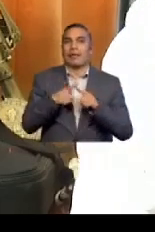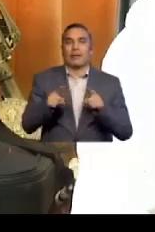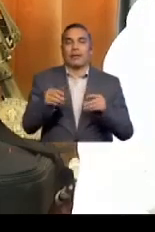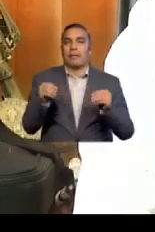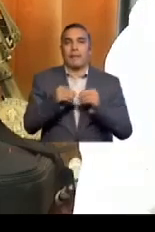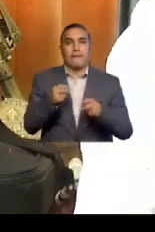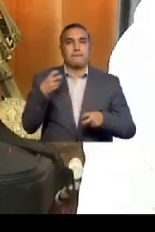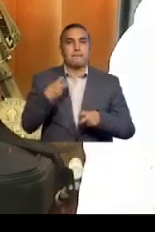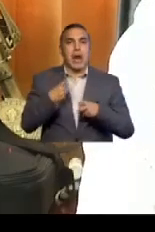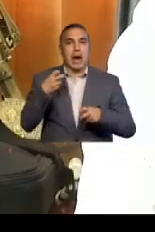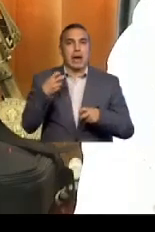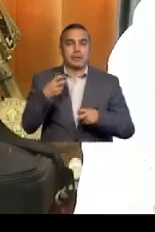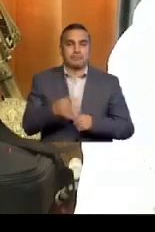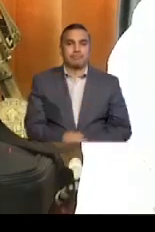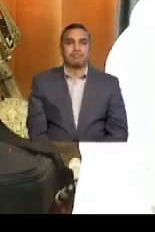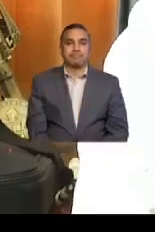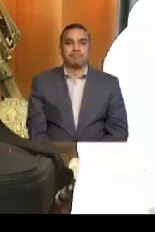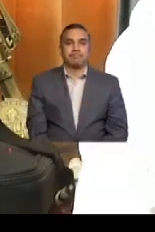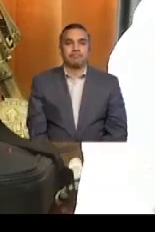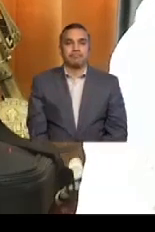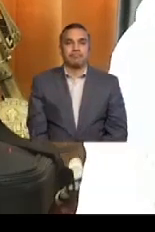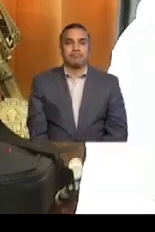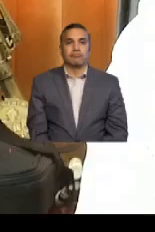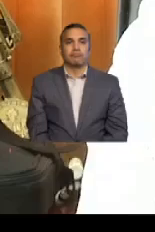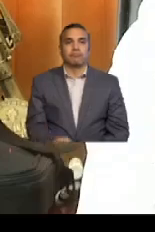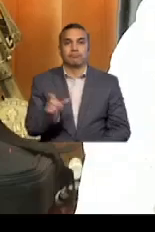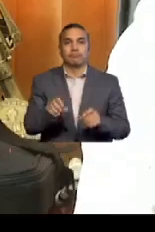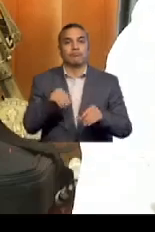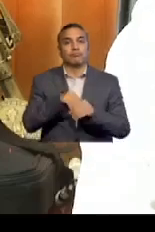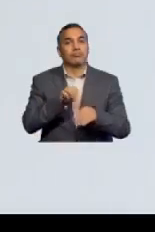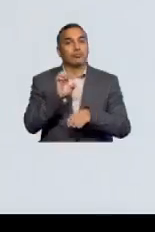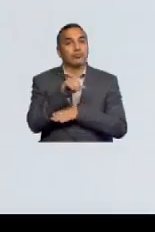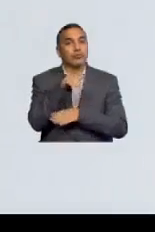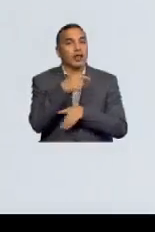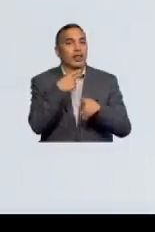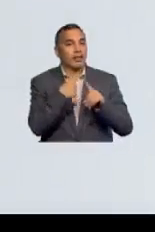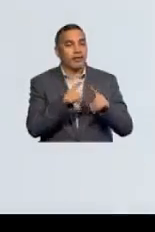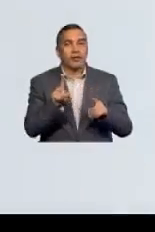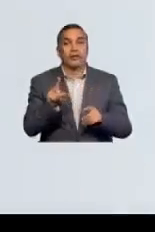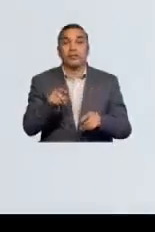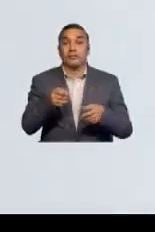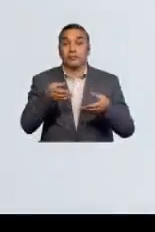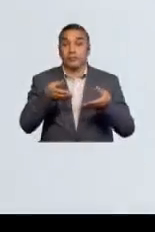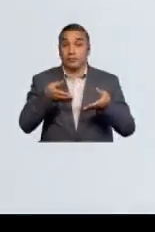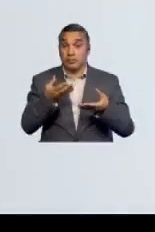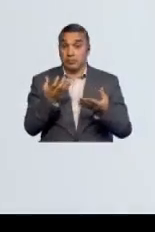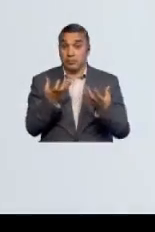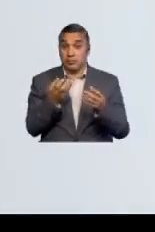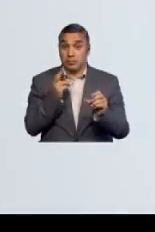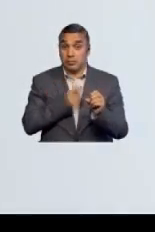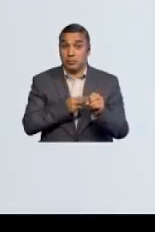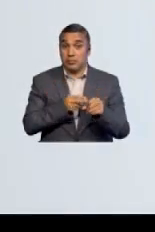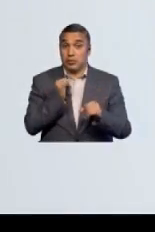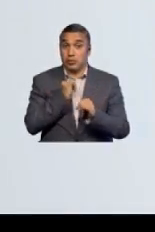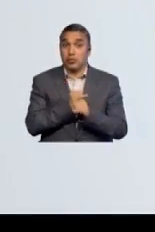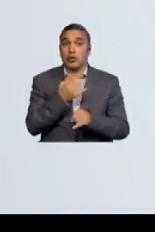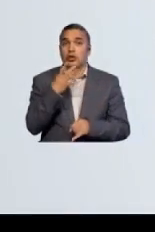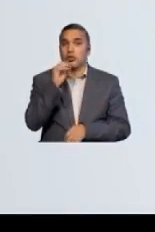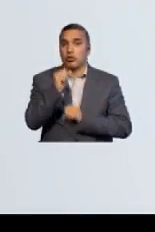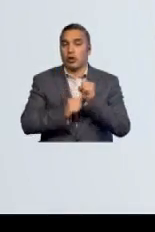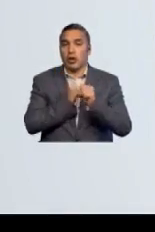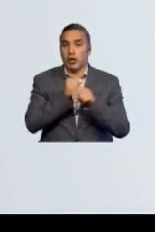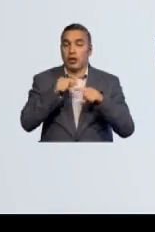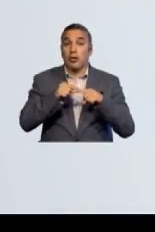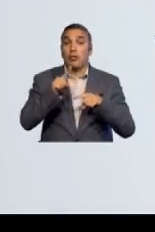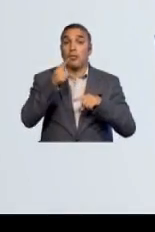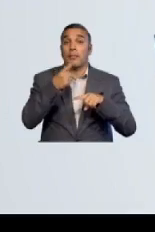diferente a la cual lo hacemos con nuestros vendedores nacionales. Los bachilleres que desean pertenecer a la institución deben tener 18 años y